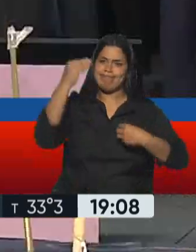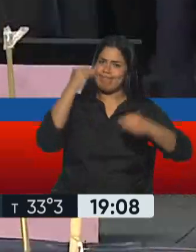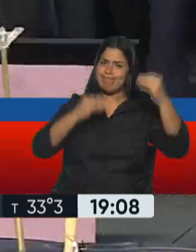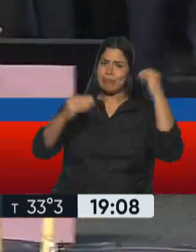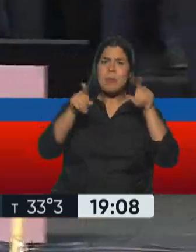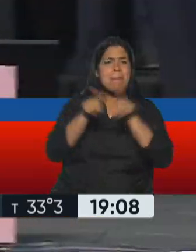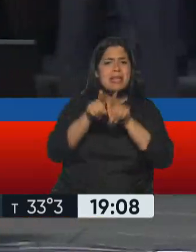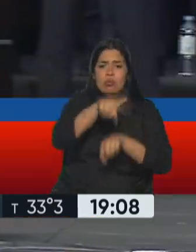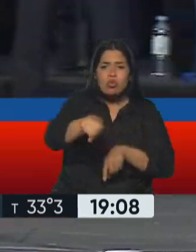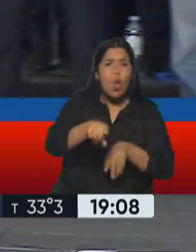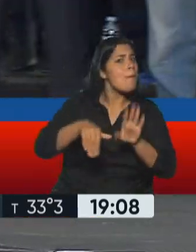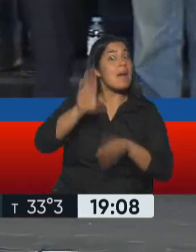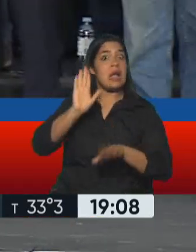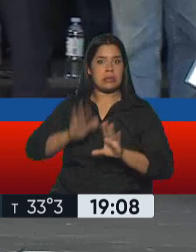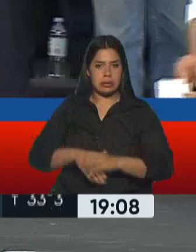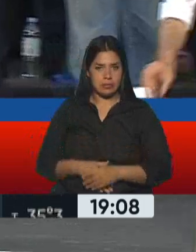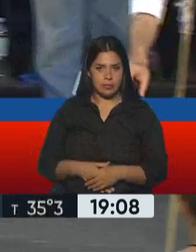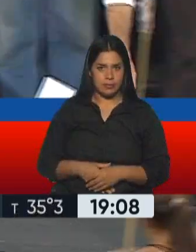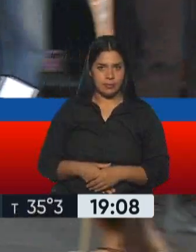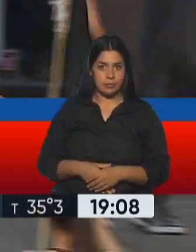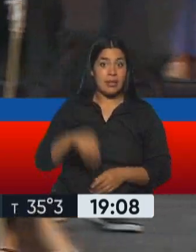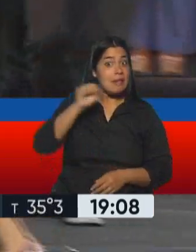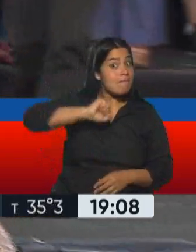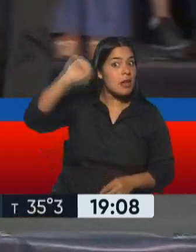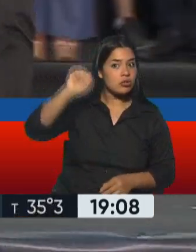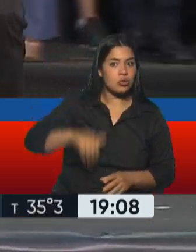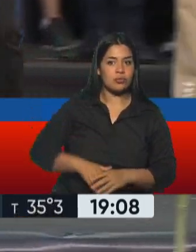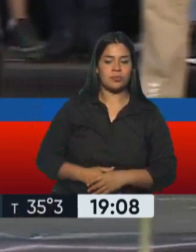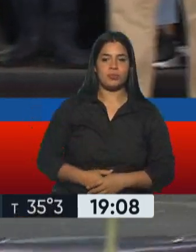más que ustedes. Inflación.